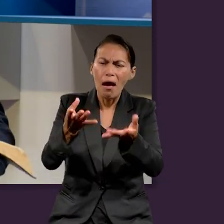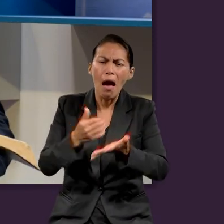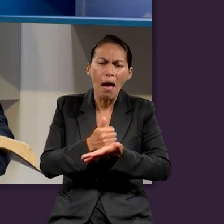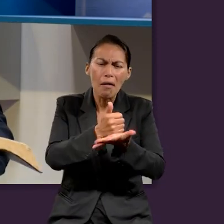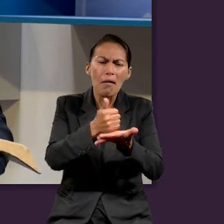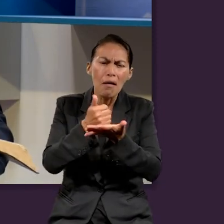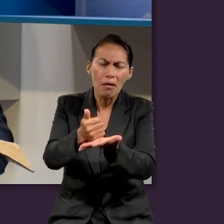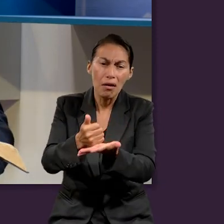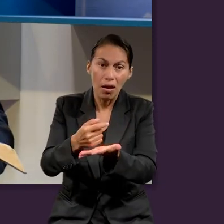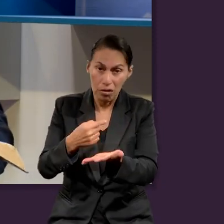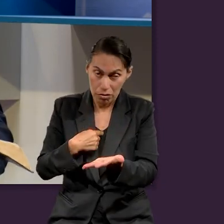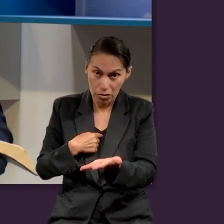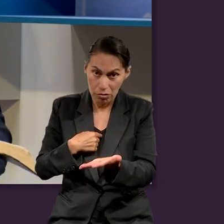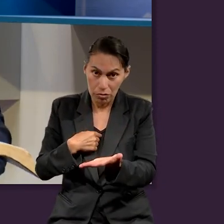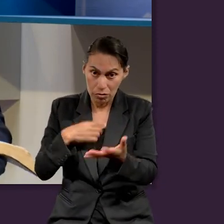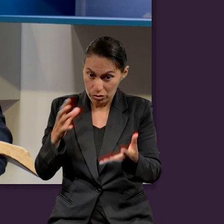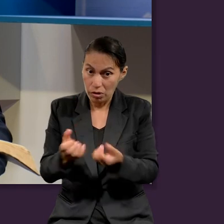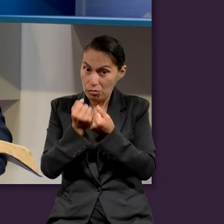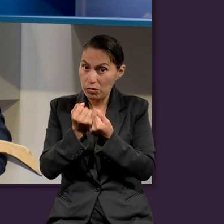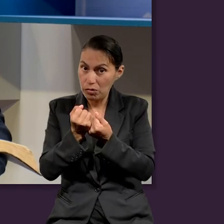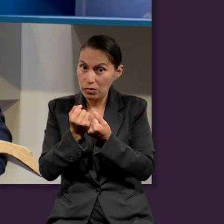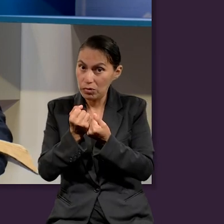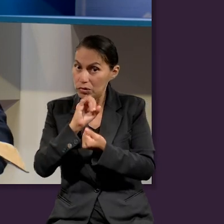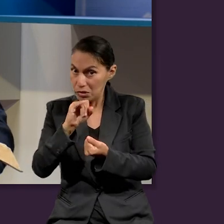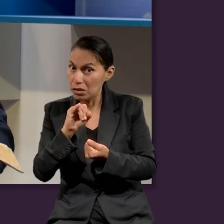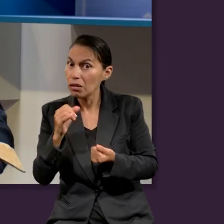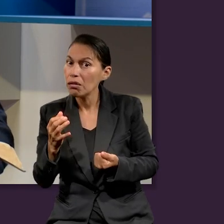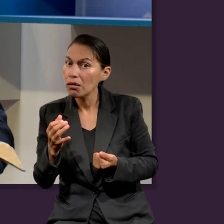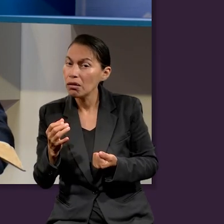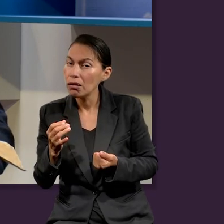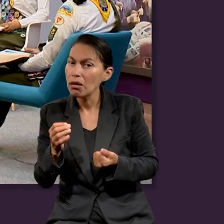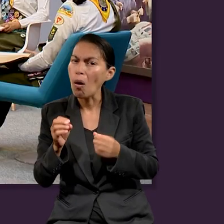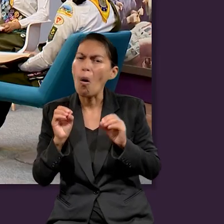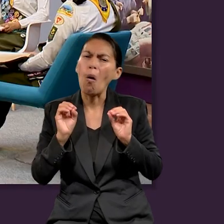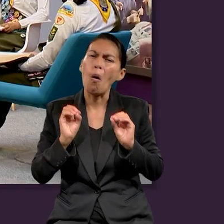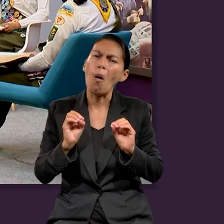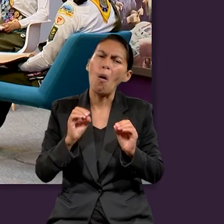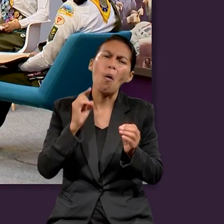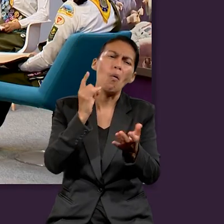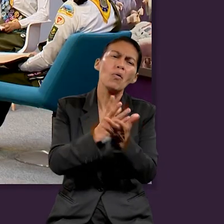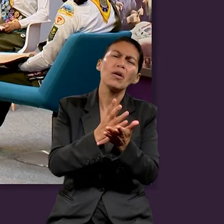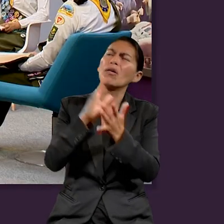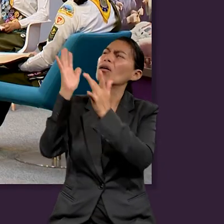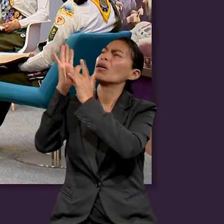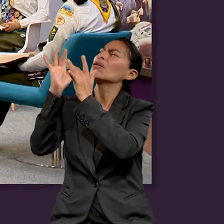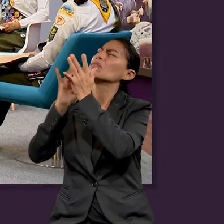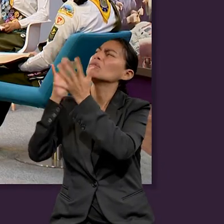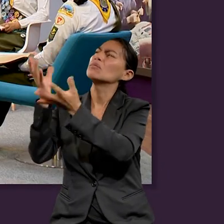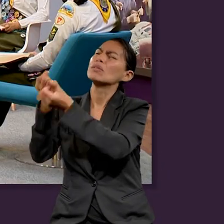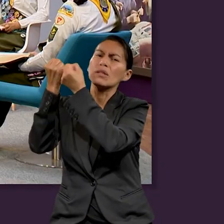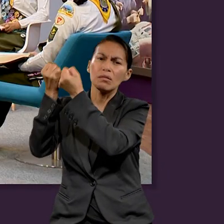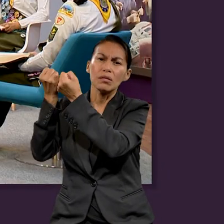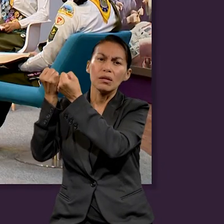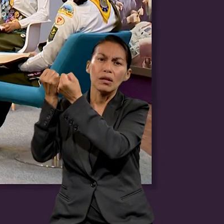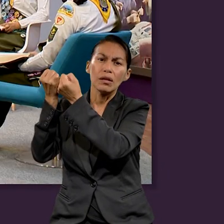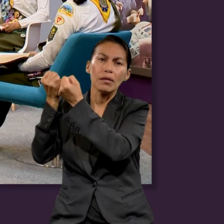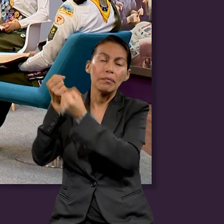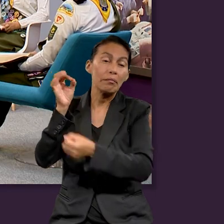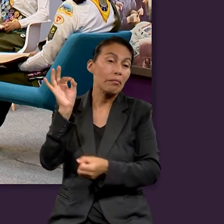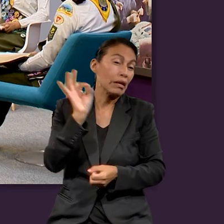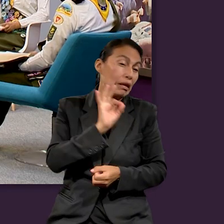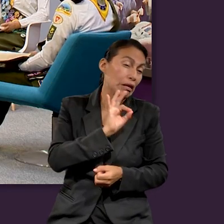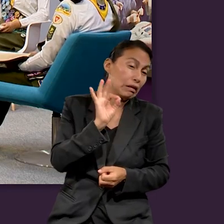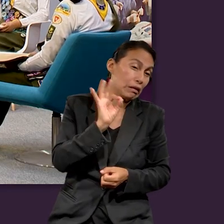todas estas cosas Me pueden me pueden salvar o simplemente es por medio de Jesús